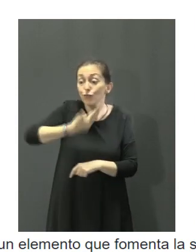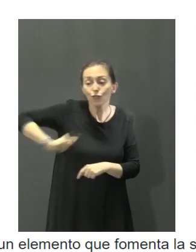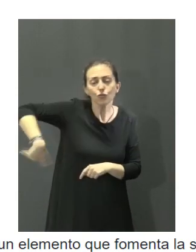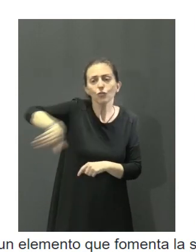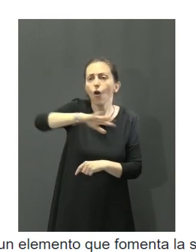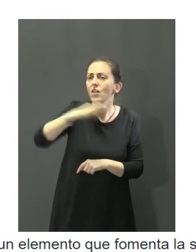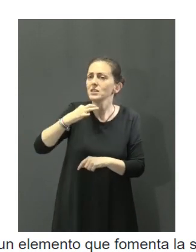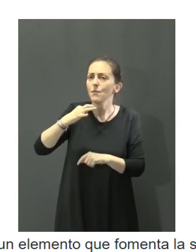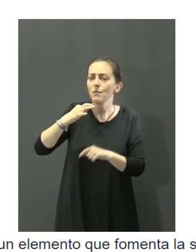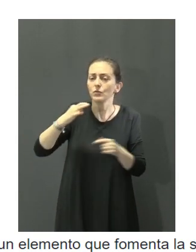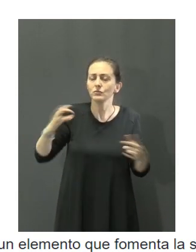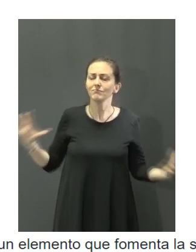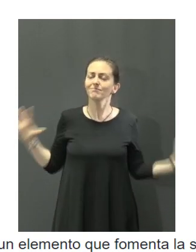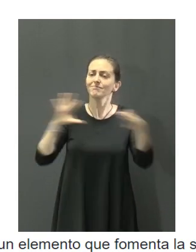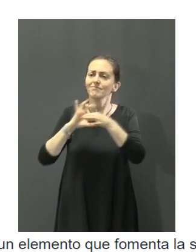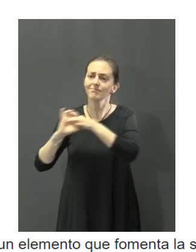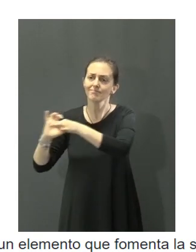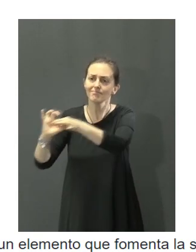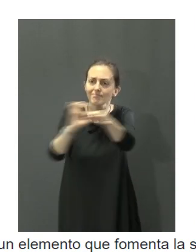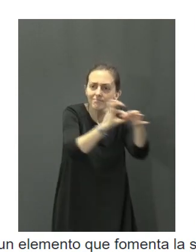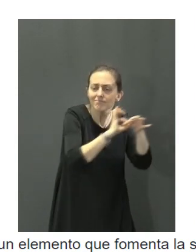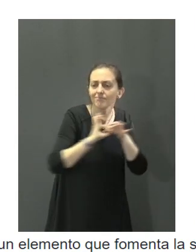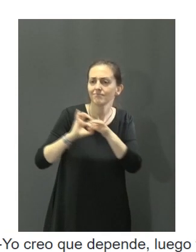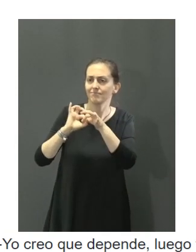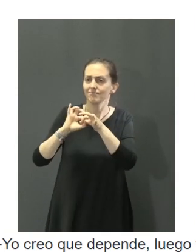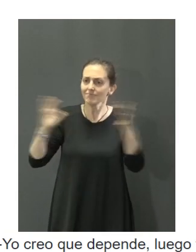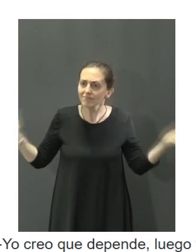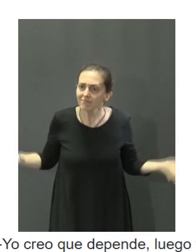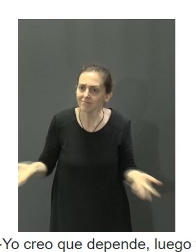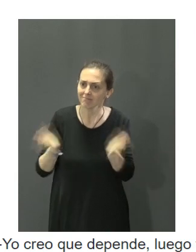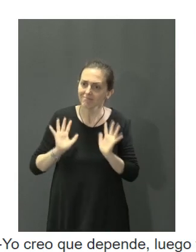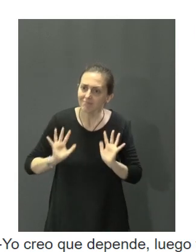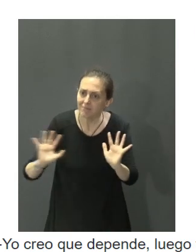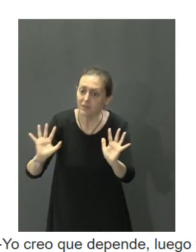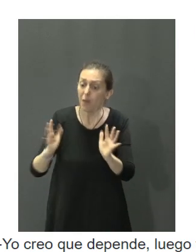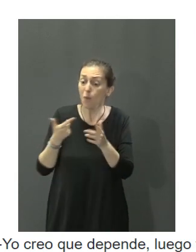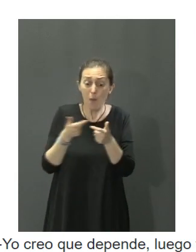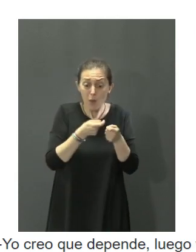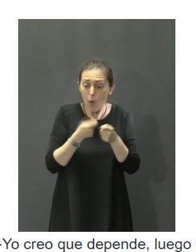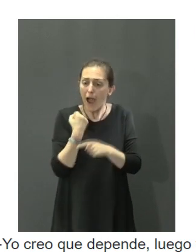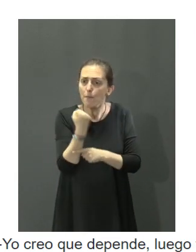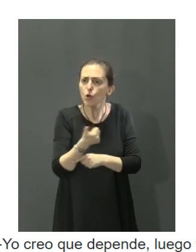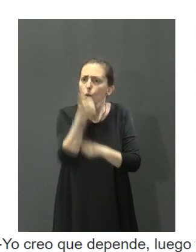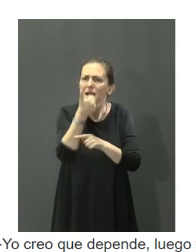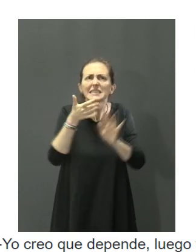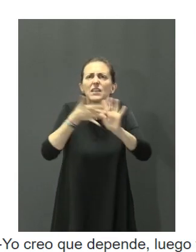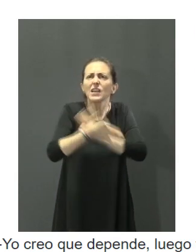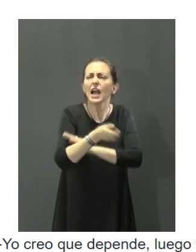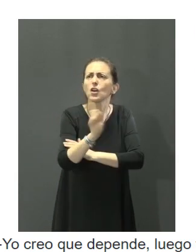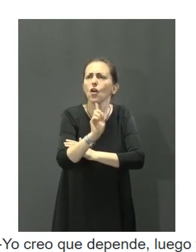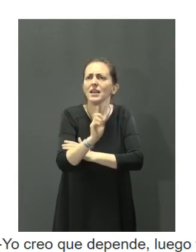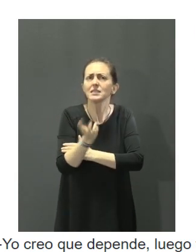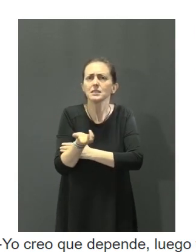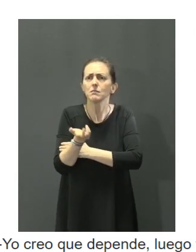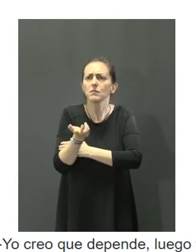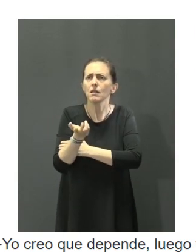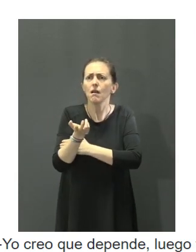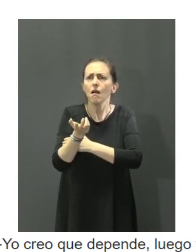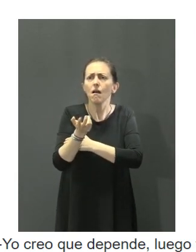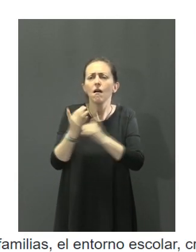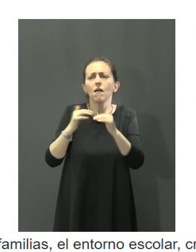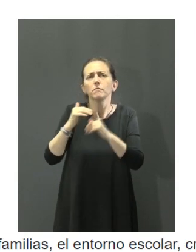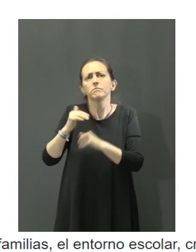remar en la misma dirección y ver que los videojuegos es un apoyo más y no es un